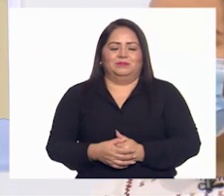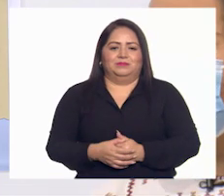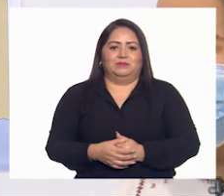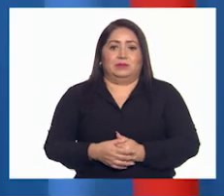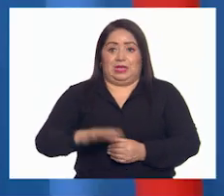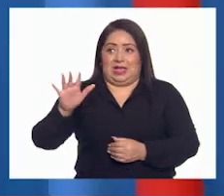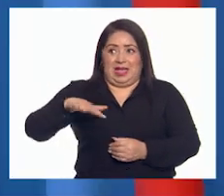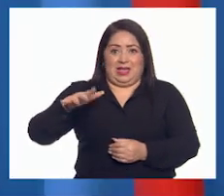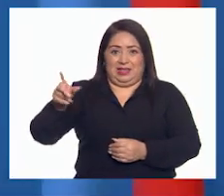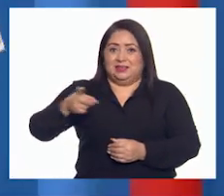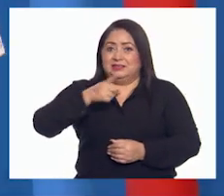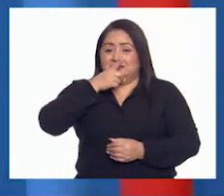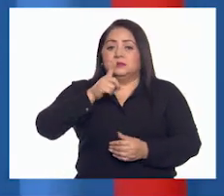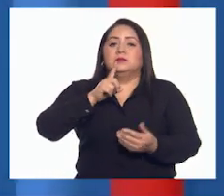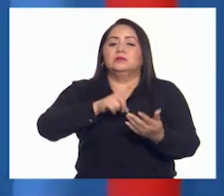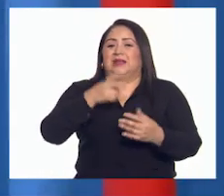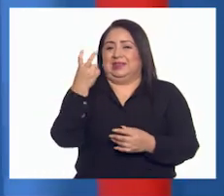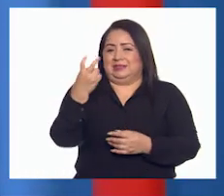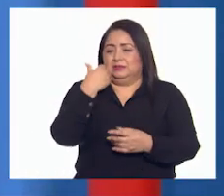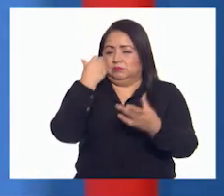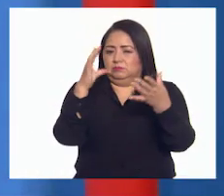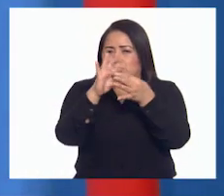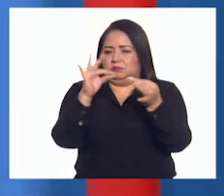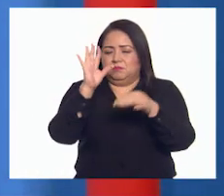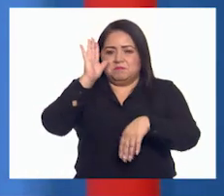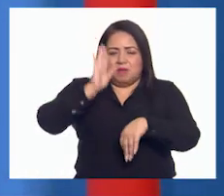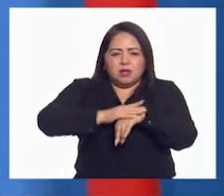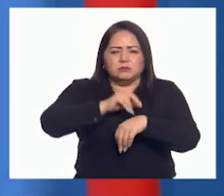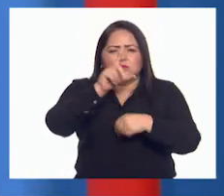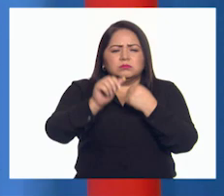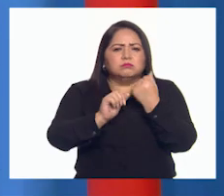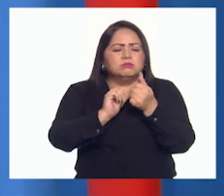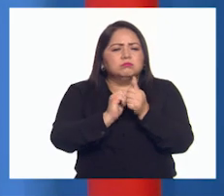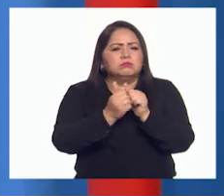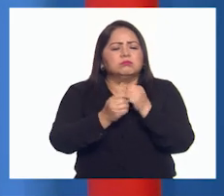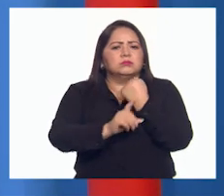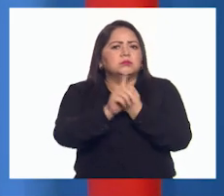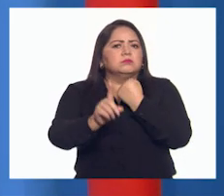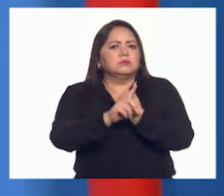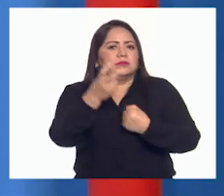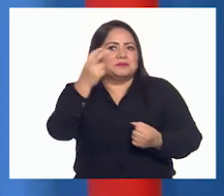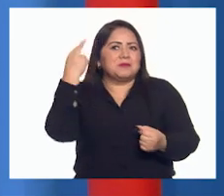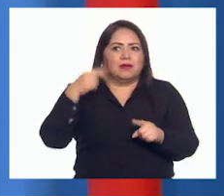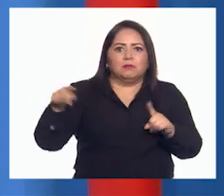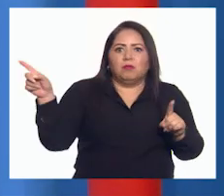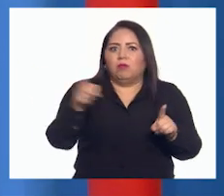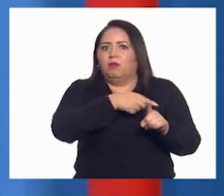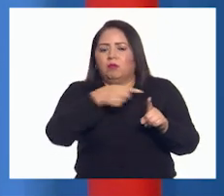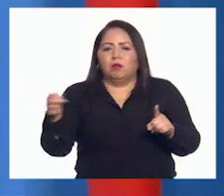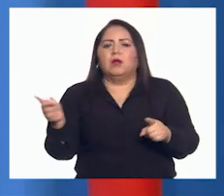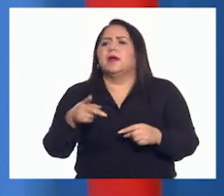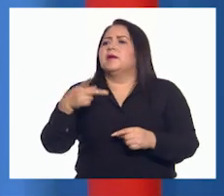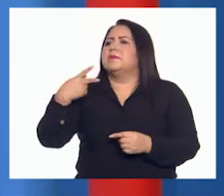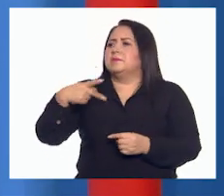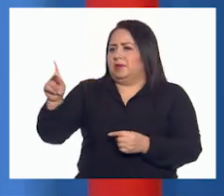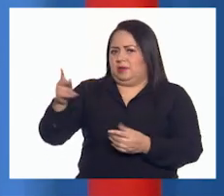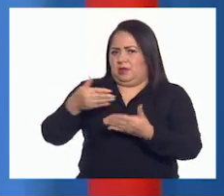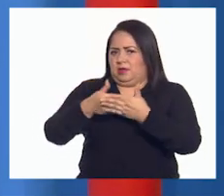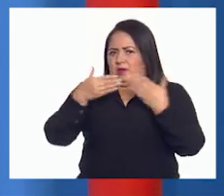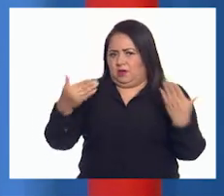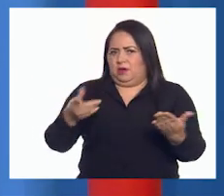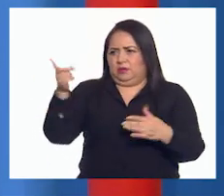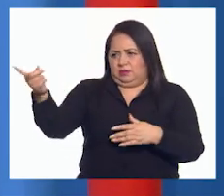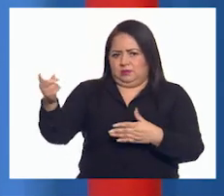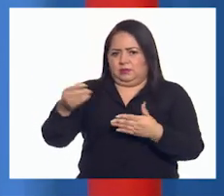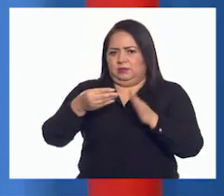Ya que lo mencionaste, es preciso mencionar más consecuencias que surgieron de estos viajes. Jenny, te las voy pasando para que